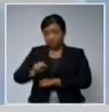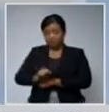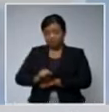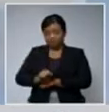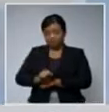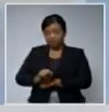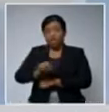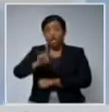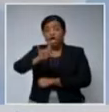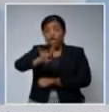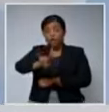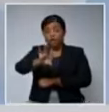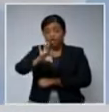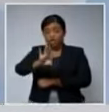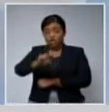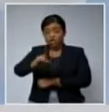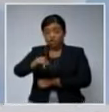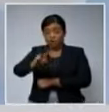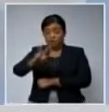98,2%,